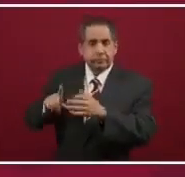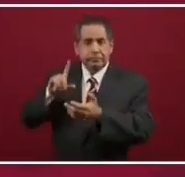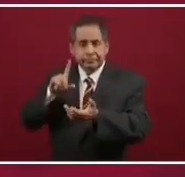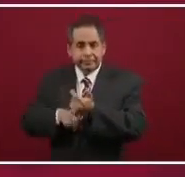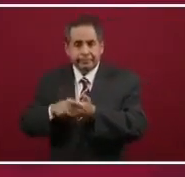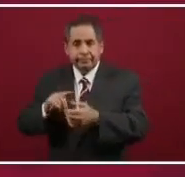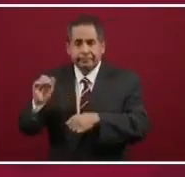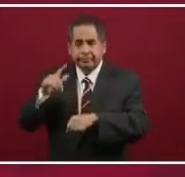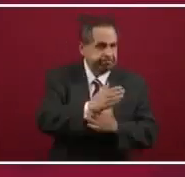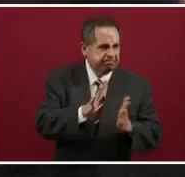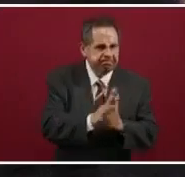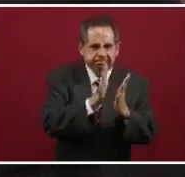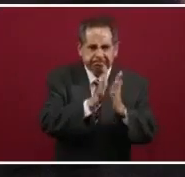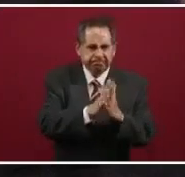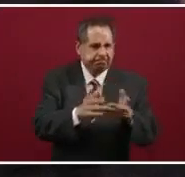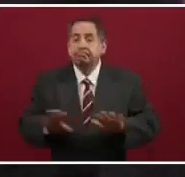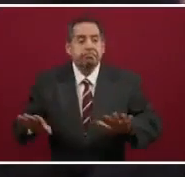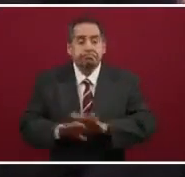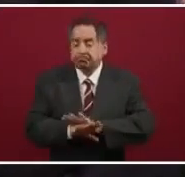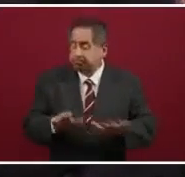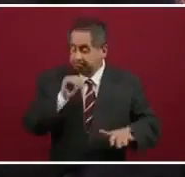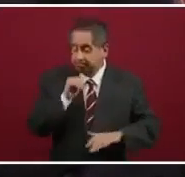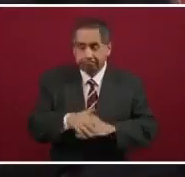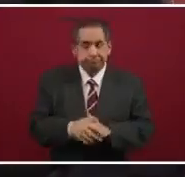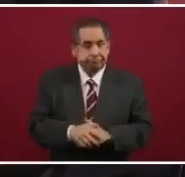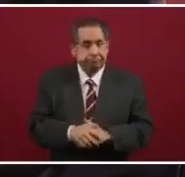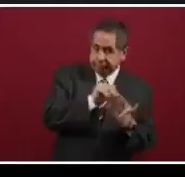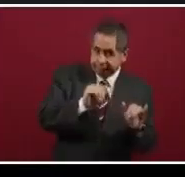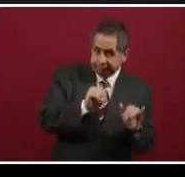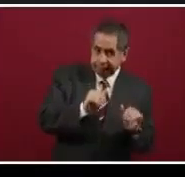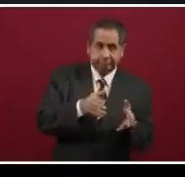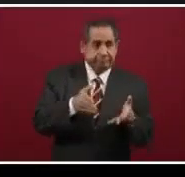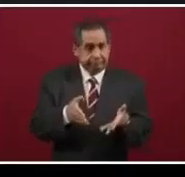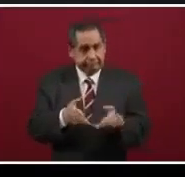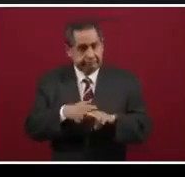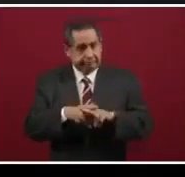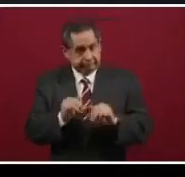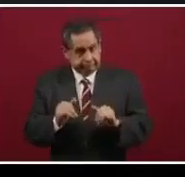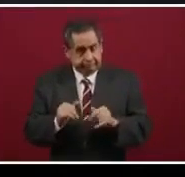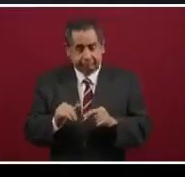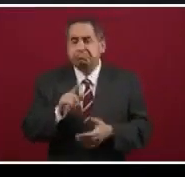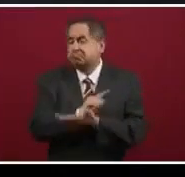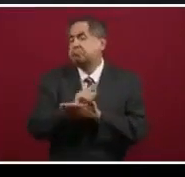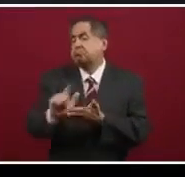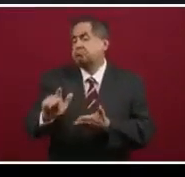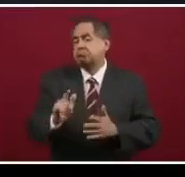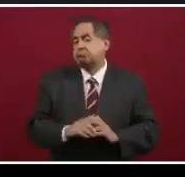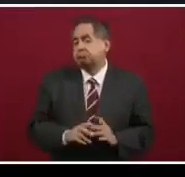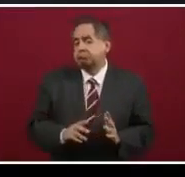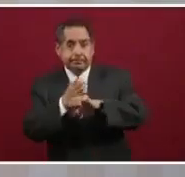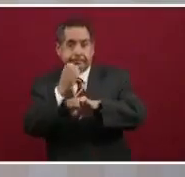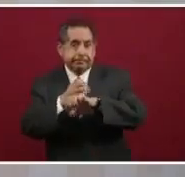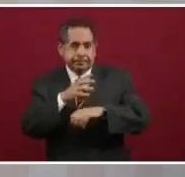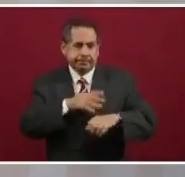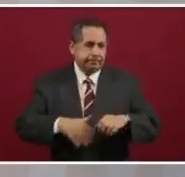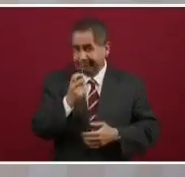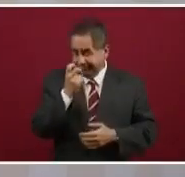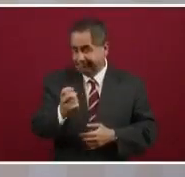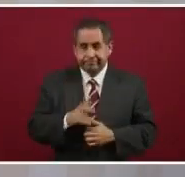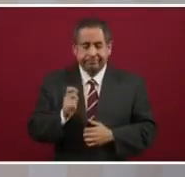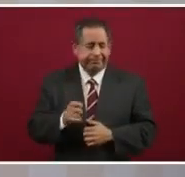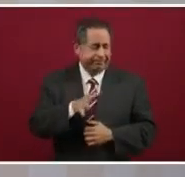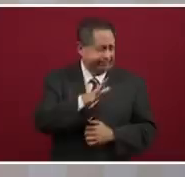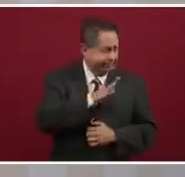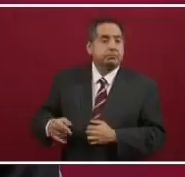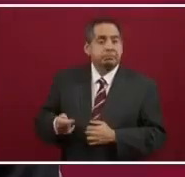del gobierno federal participó antes o durante el proceso electoral en los estados. Lo subrayo,